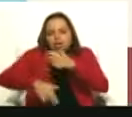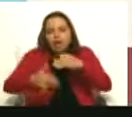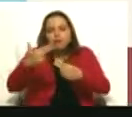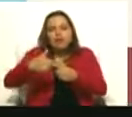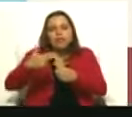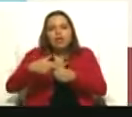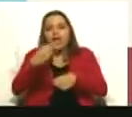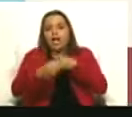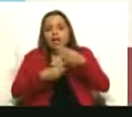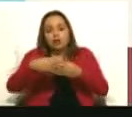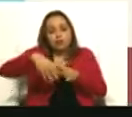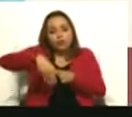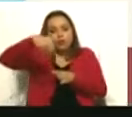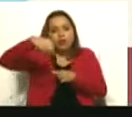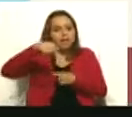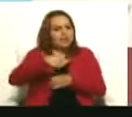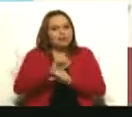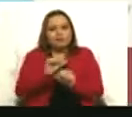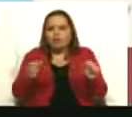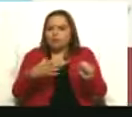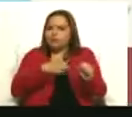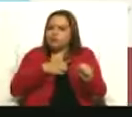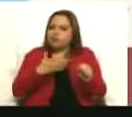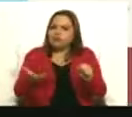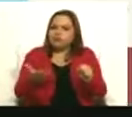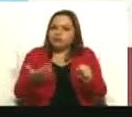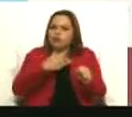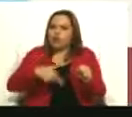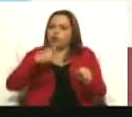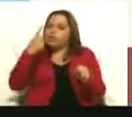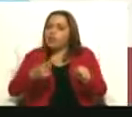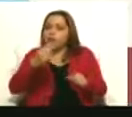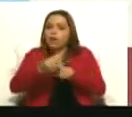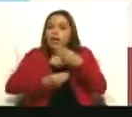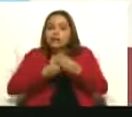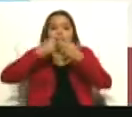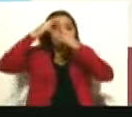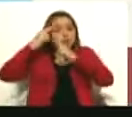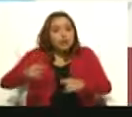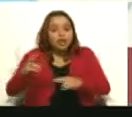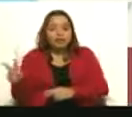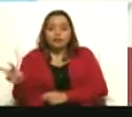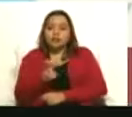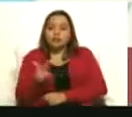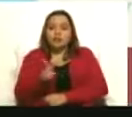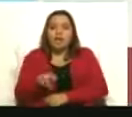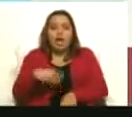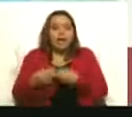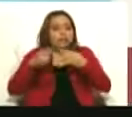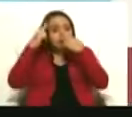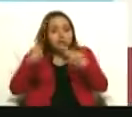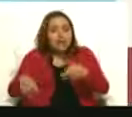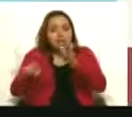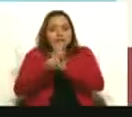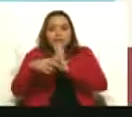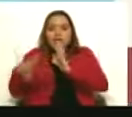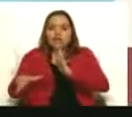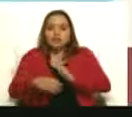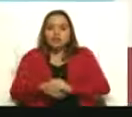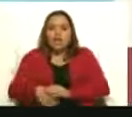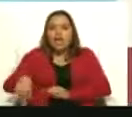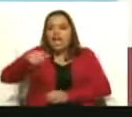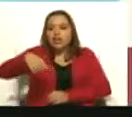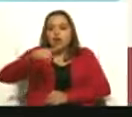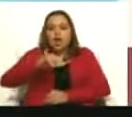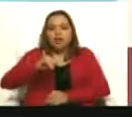producción, y eso es inadmisible. Nosotros tenemos que hacer respetar a Venezuela, hacer respetar el derecho. Ellos dieron